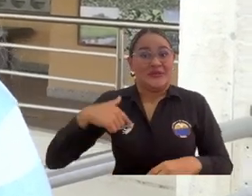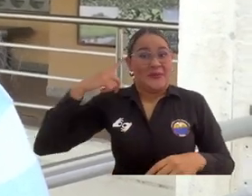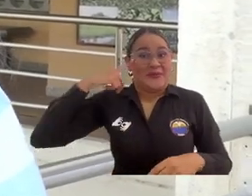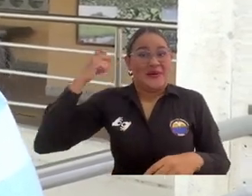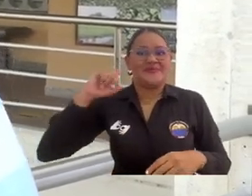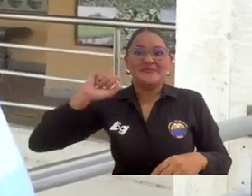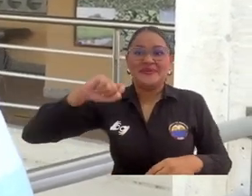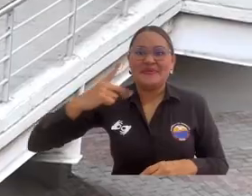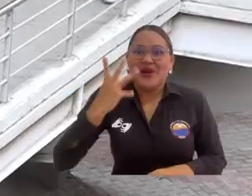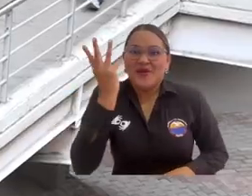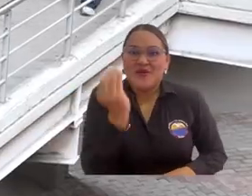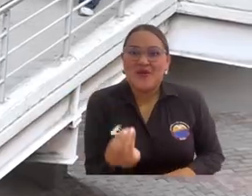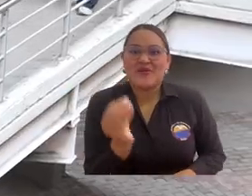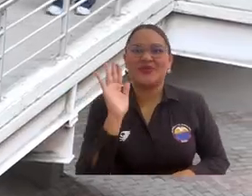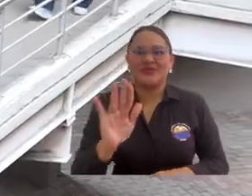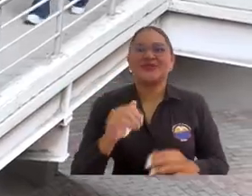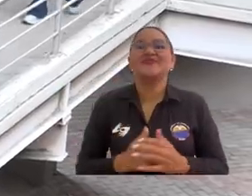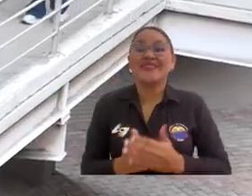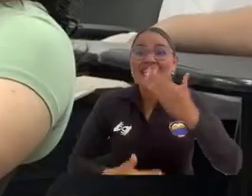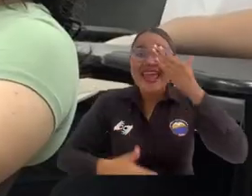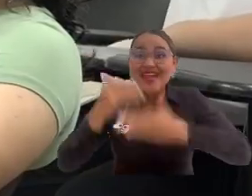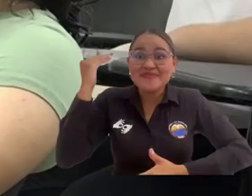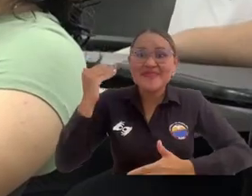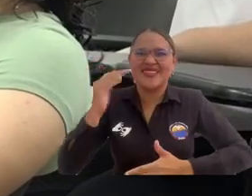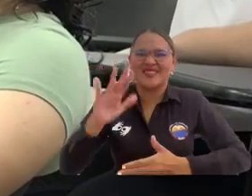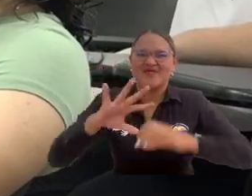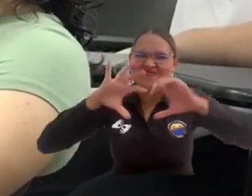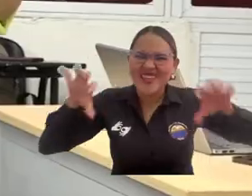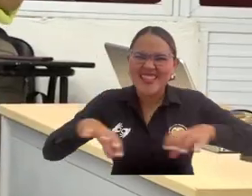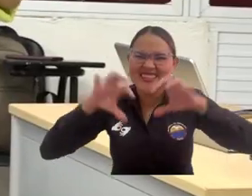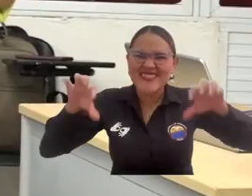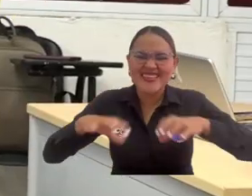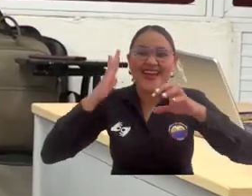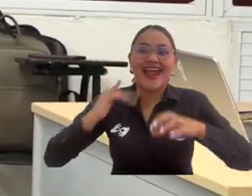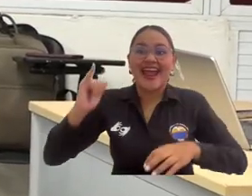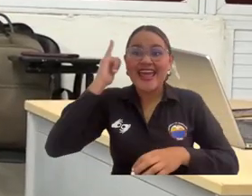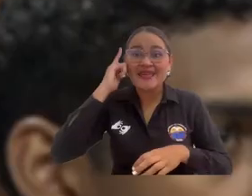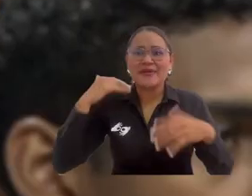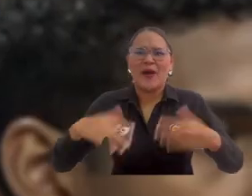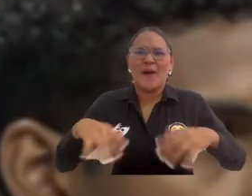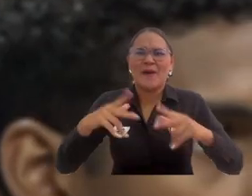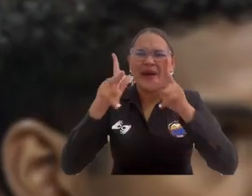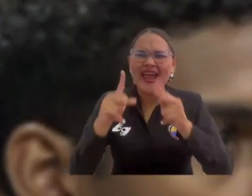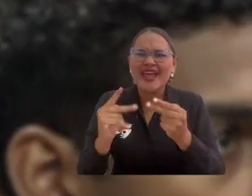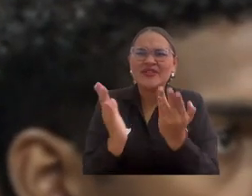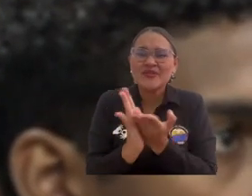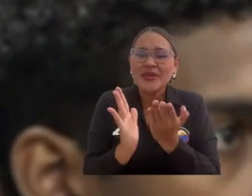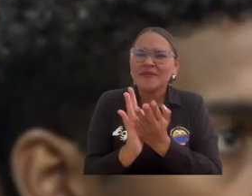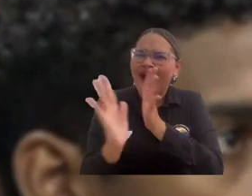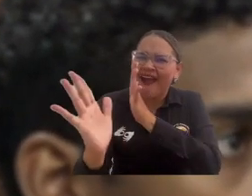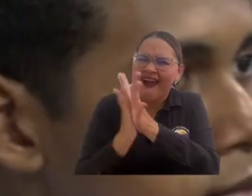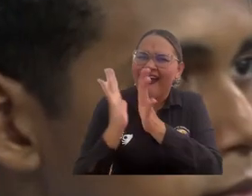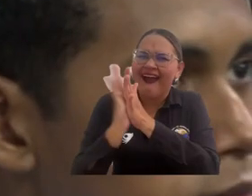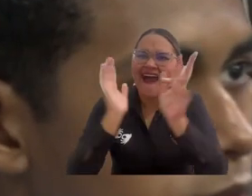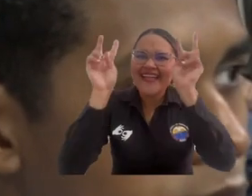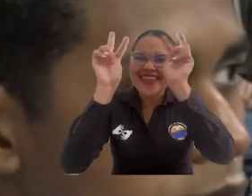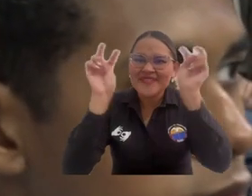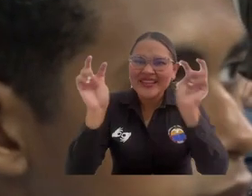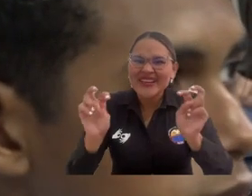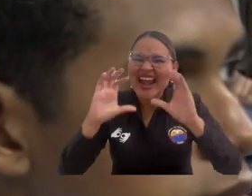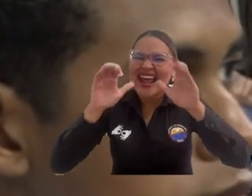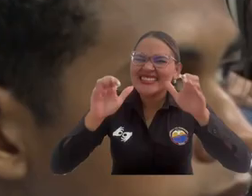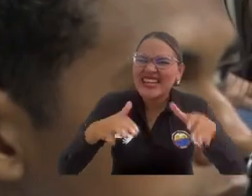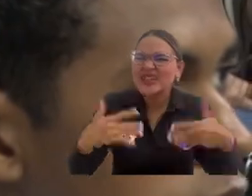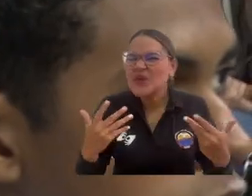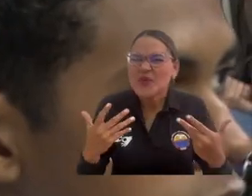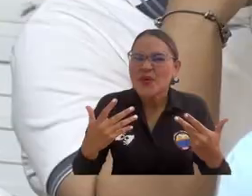ser la primera promoción. Durante este inicio de actividades académicas, los estudiantes reciben con gran entusiasmo las temáticas de clase con